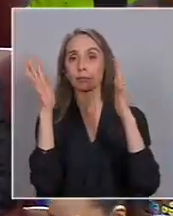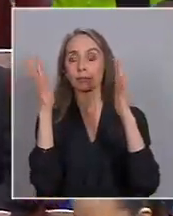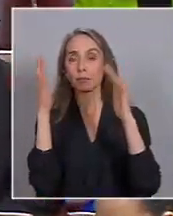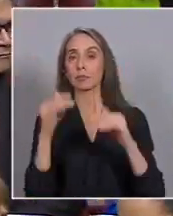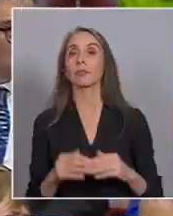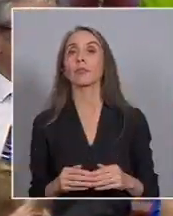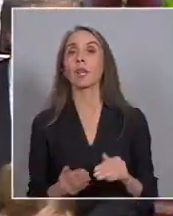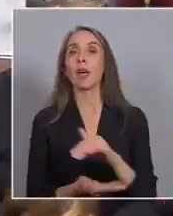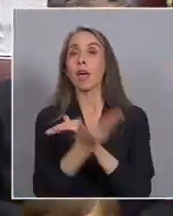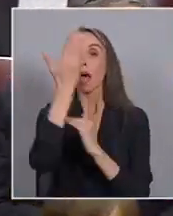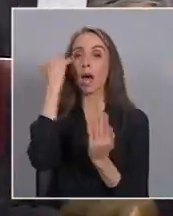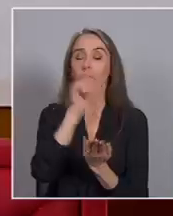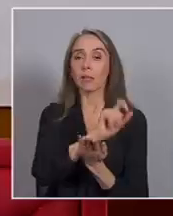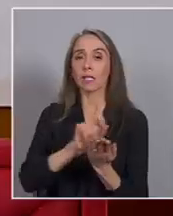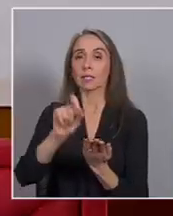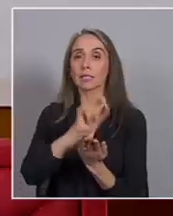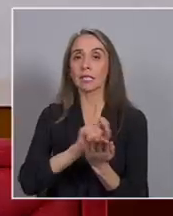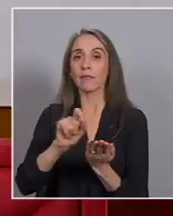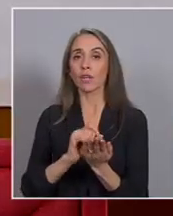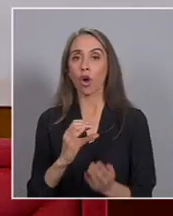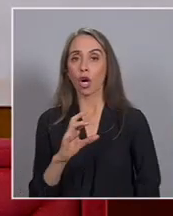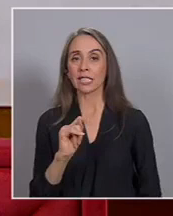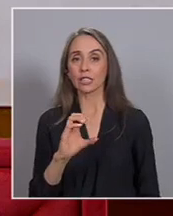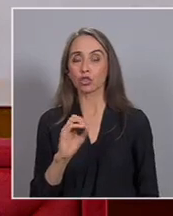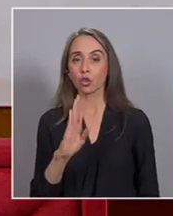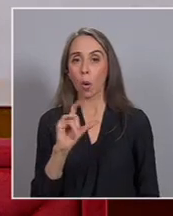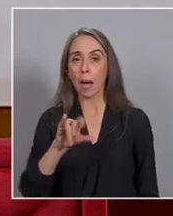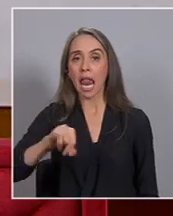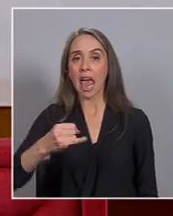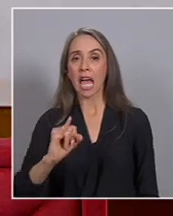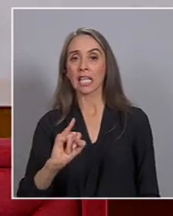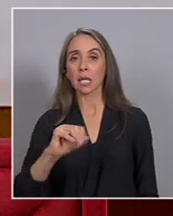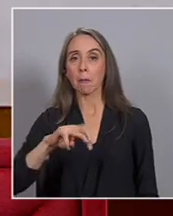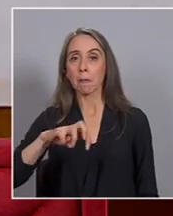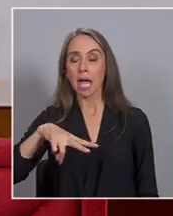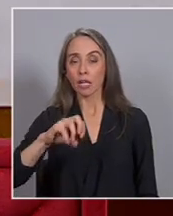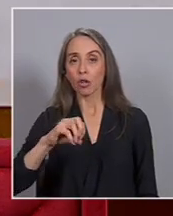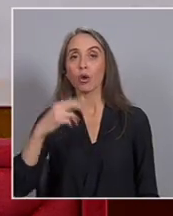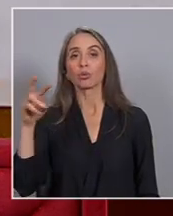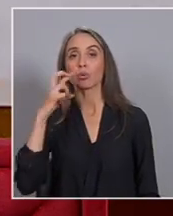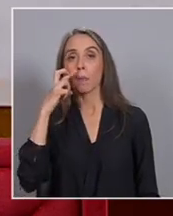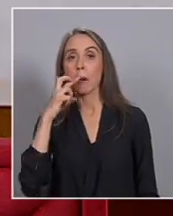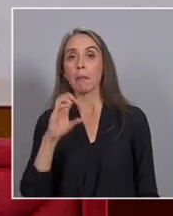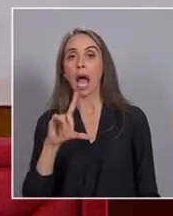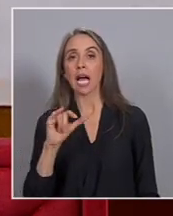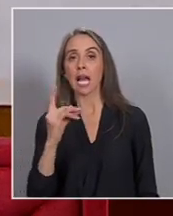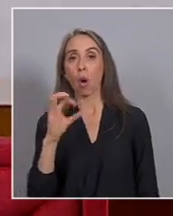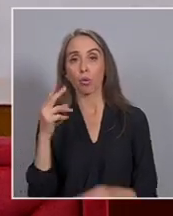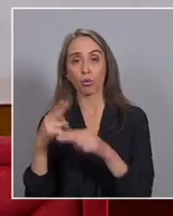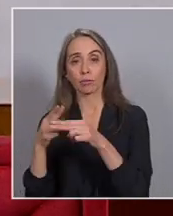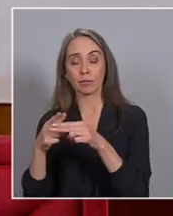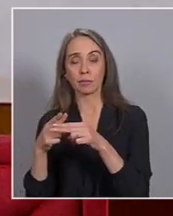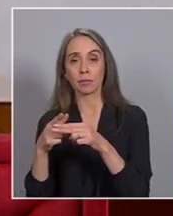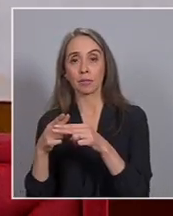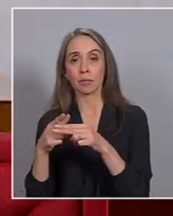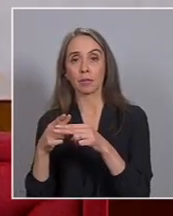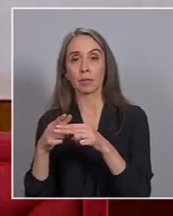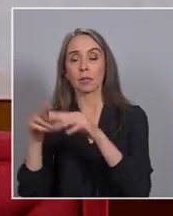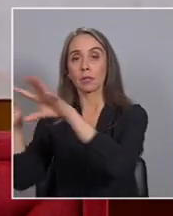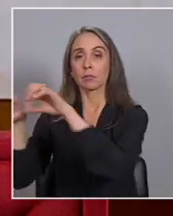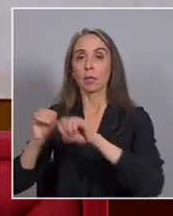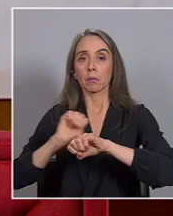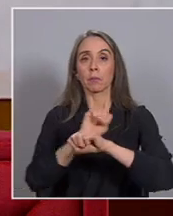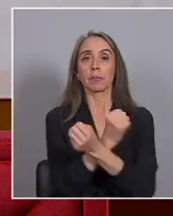Como escribiera Cristóbal Jimeno, cuyo padre Claudio fue